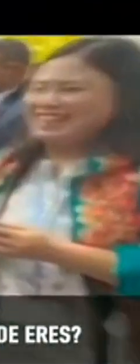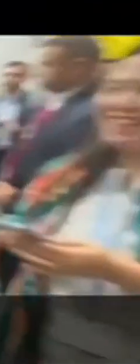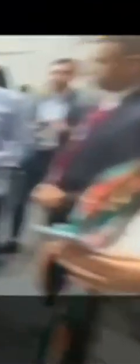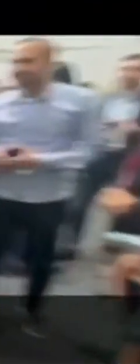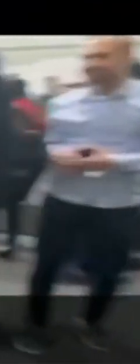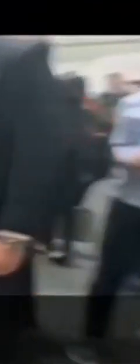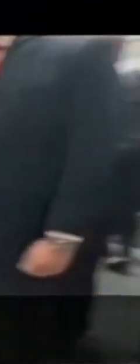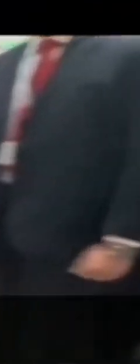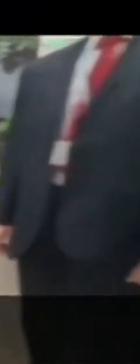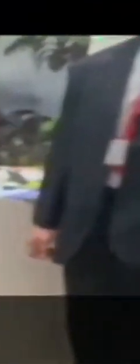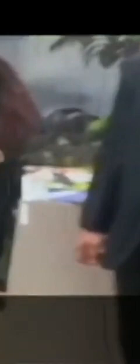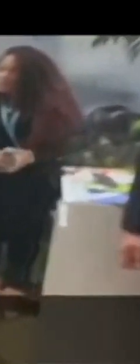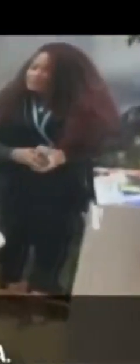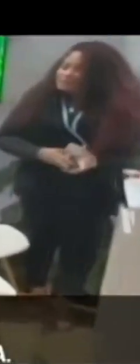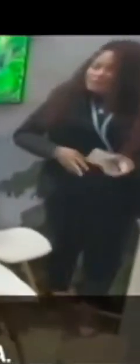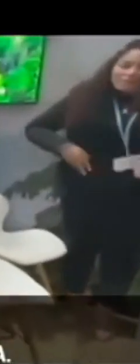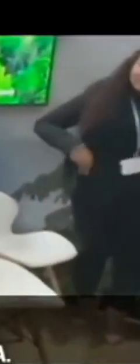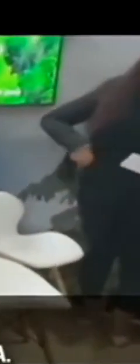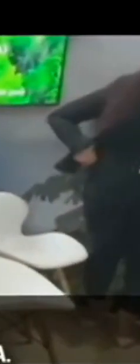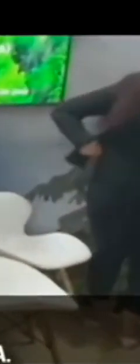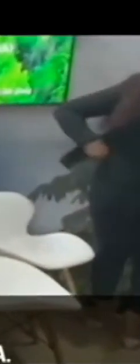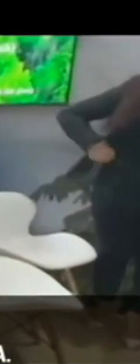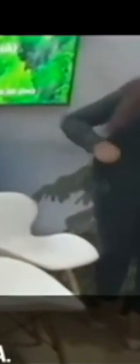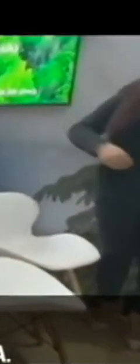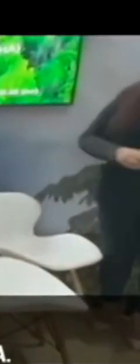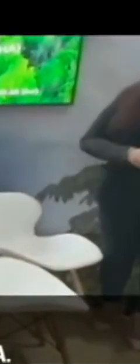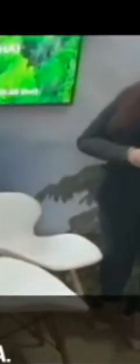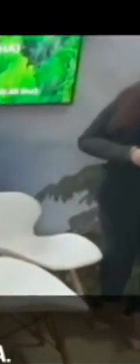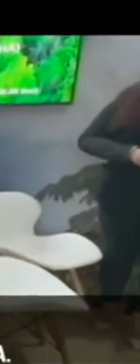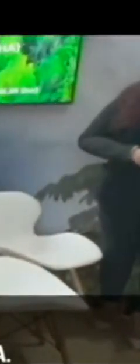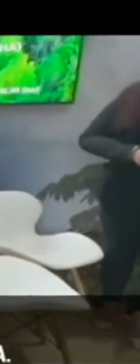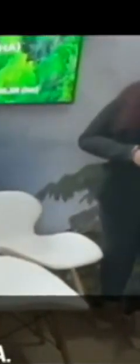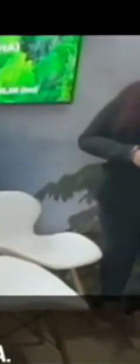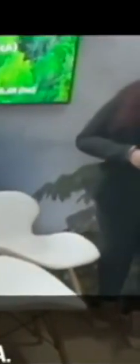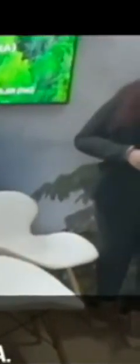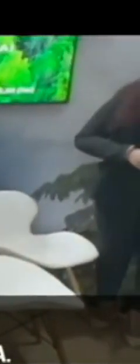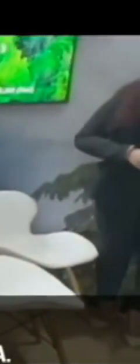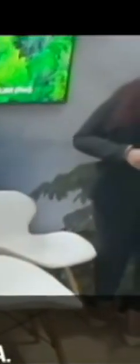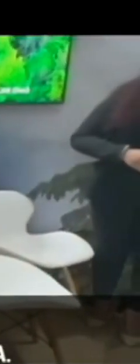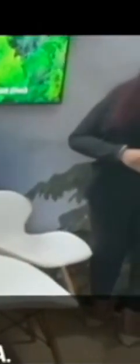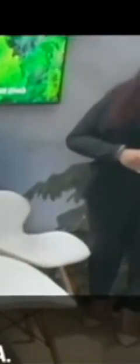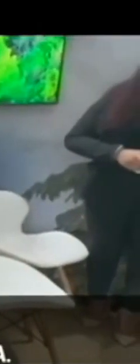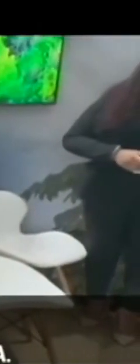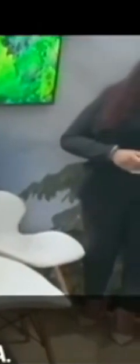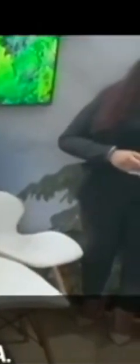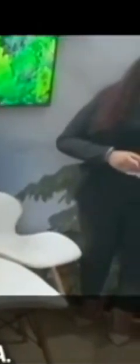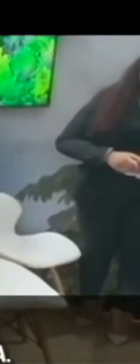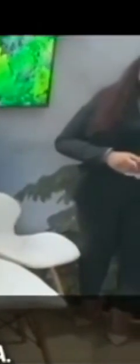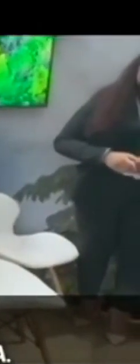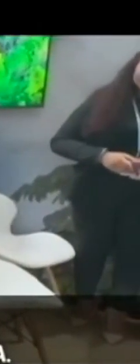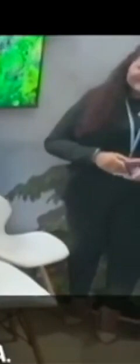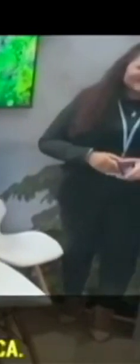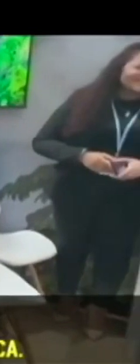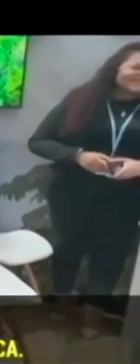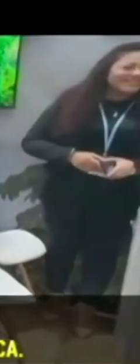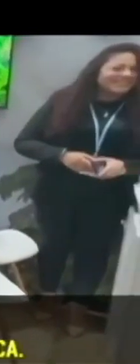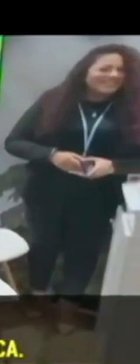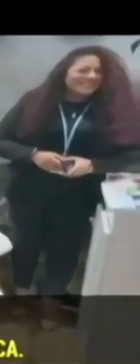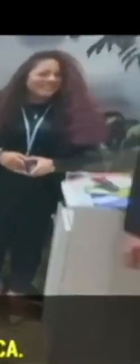Where are you from? I'm from India. India, India. Yes, India. India, viva India.